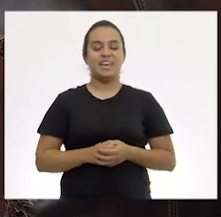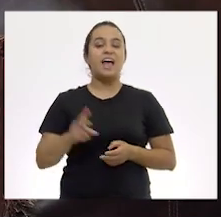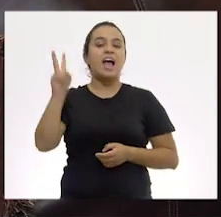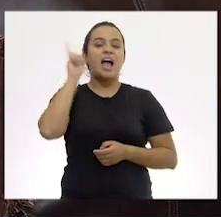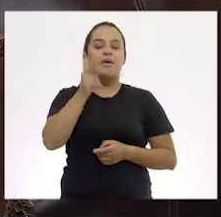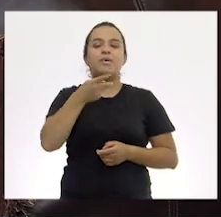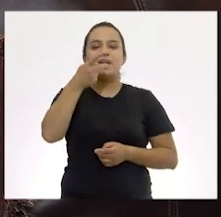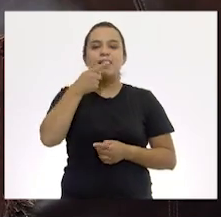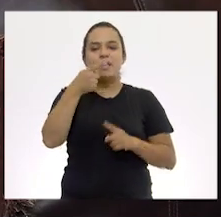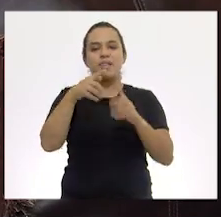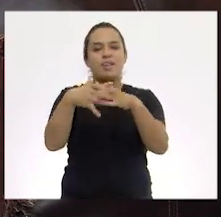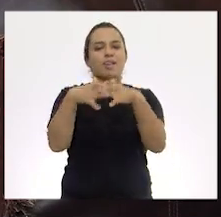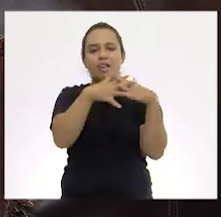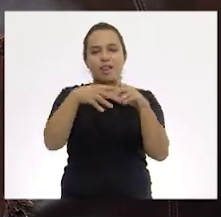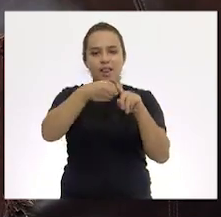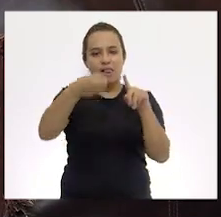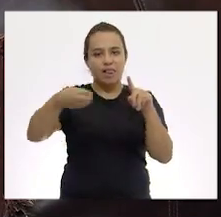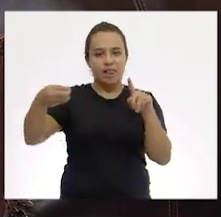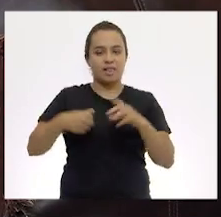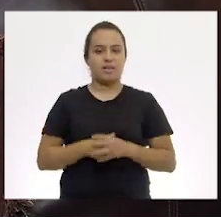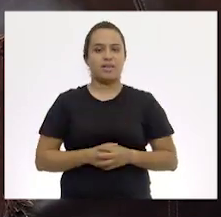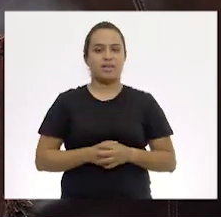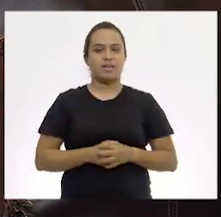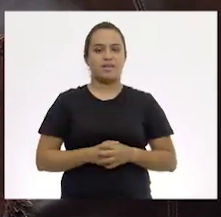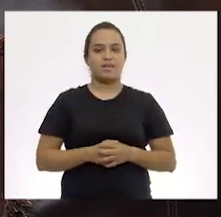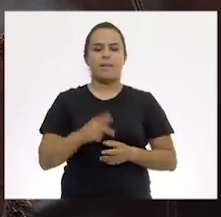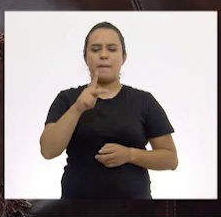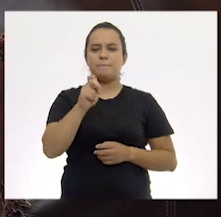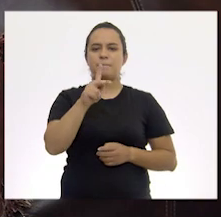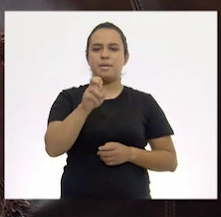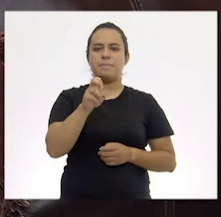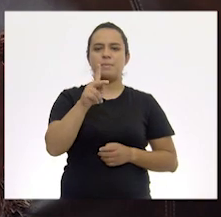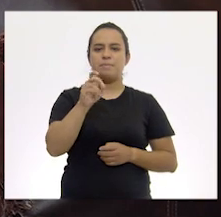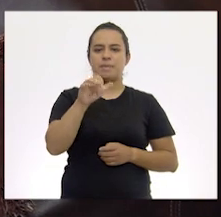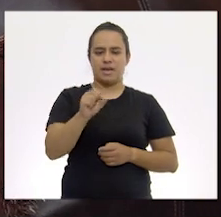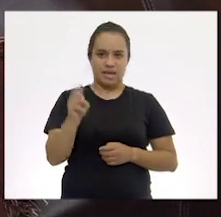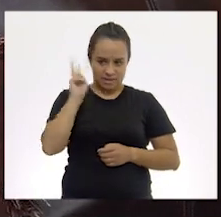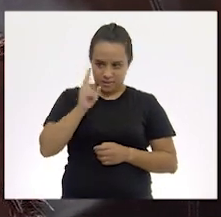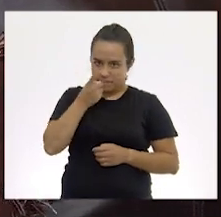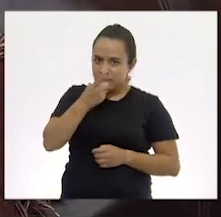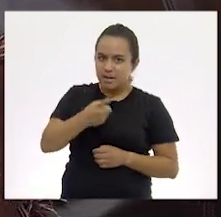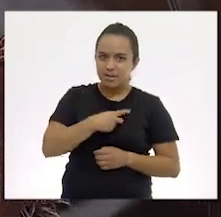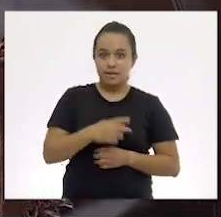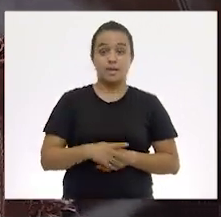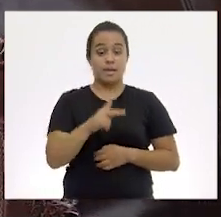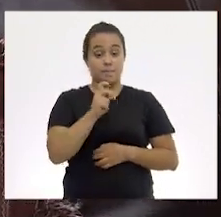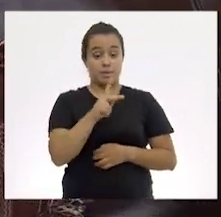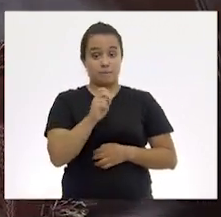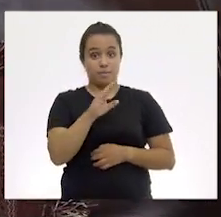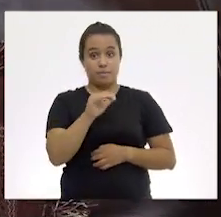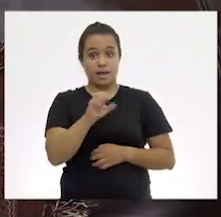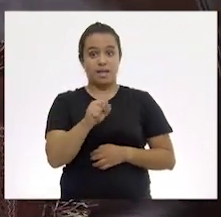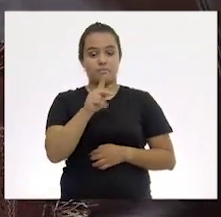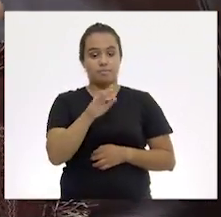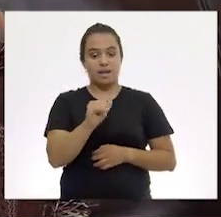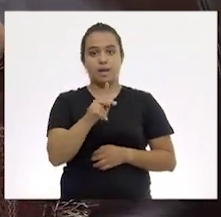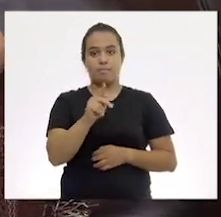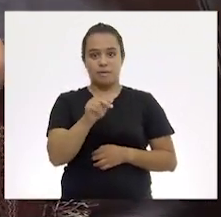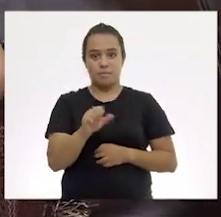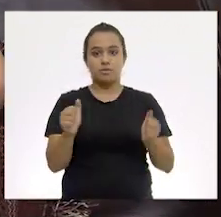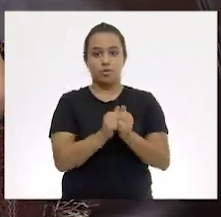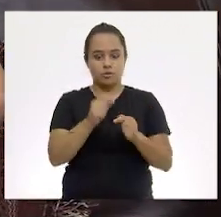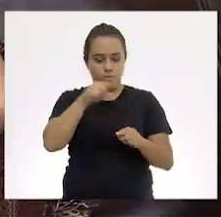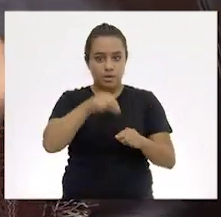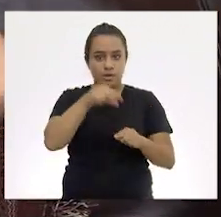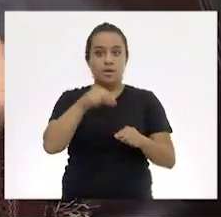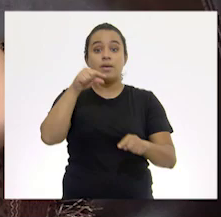trabalengua. El de Pepe Pecas. A ver, dímelo como es fuerte. Pepe Pecas pica papas